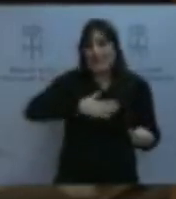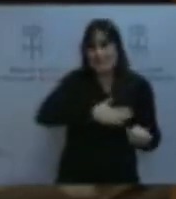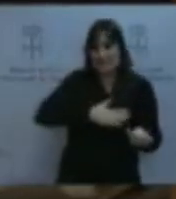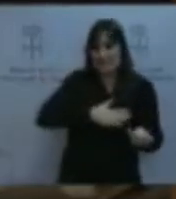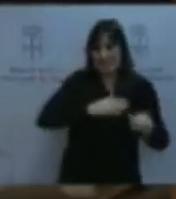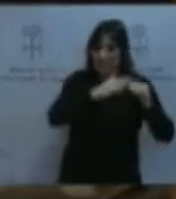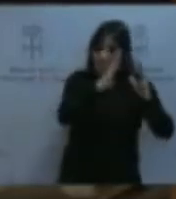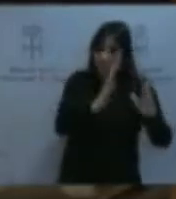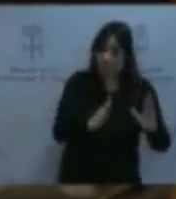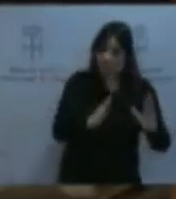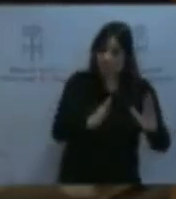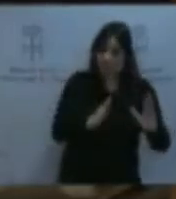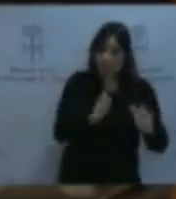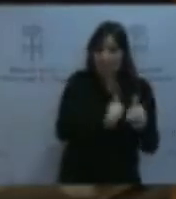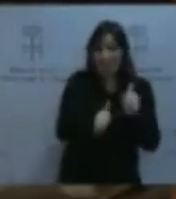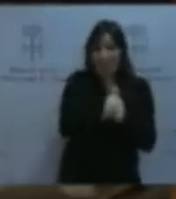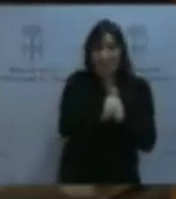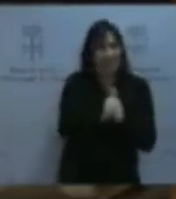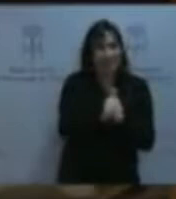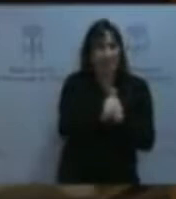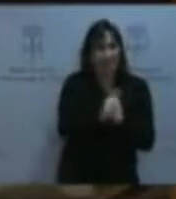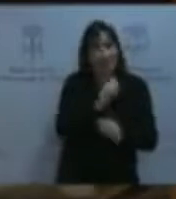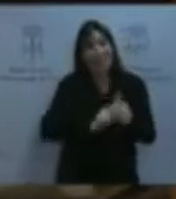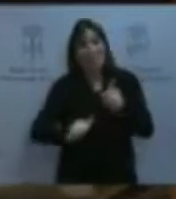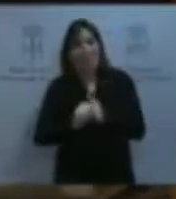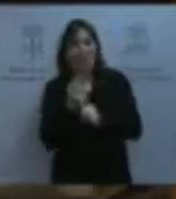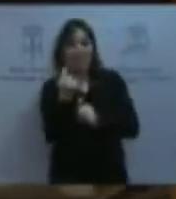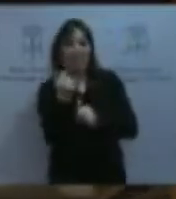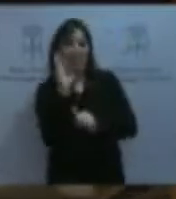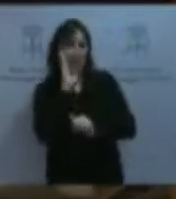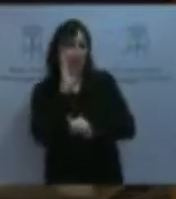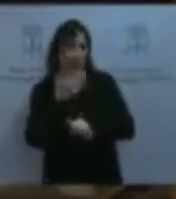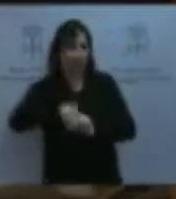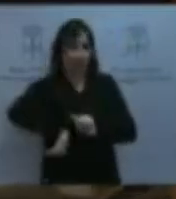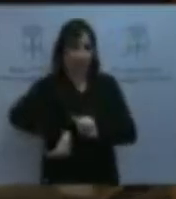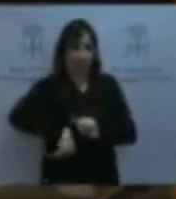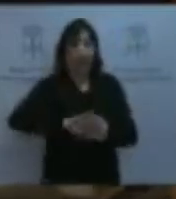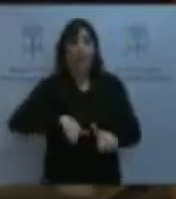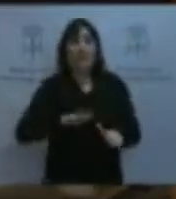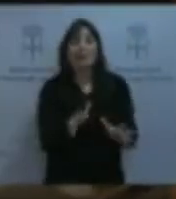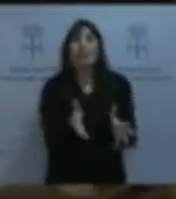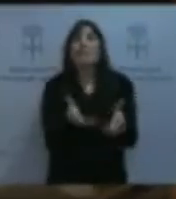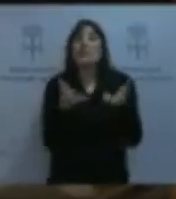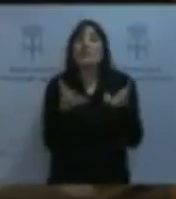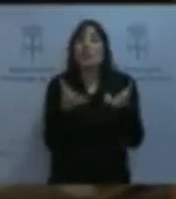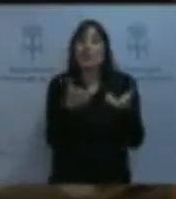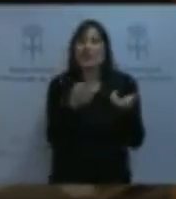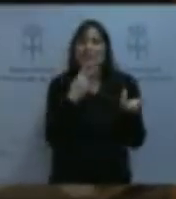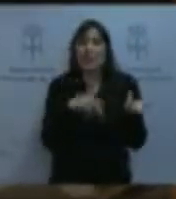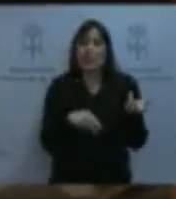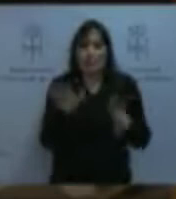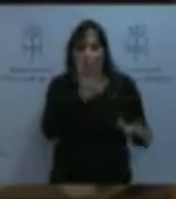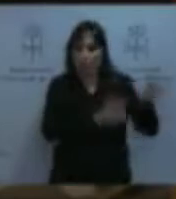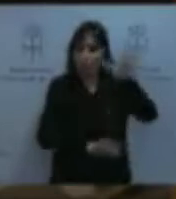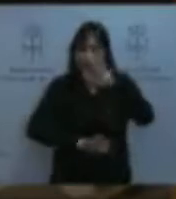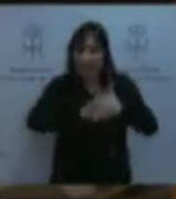carácter especulativo. ¿Quién se ha beneficiado de este desorden? ¿Quién se ha beneficiado de que hayan pasado 10 años y